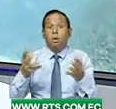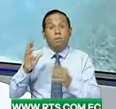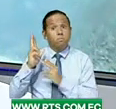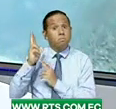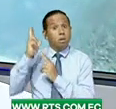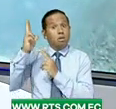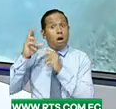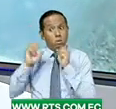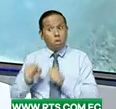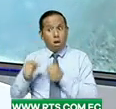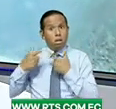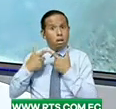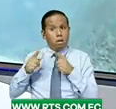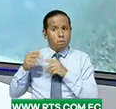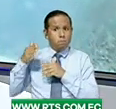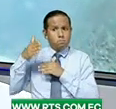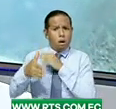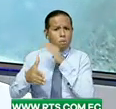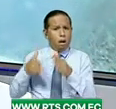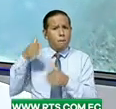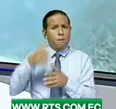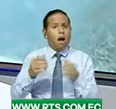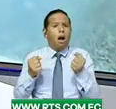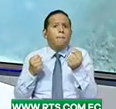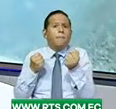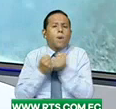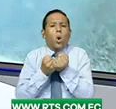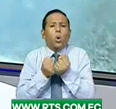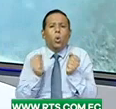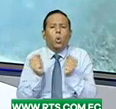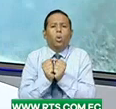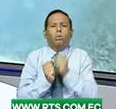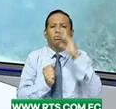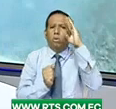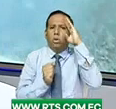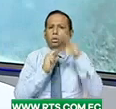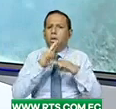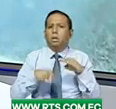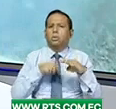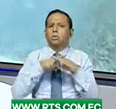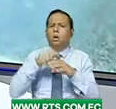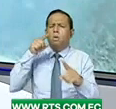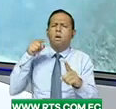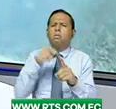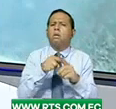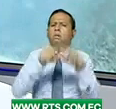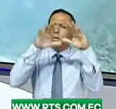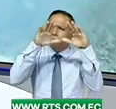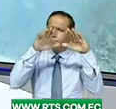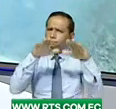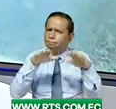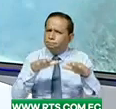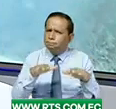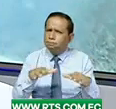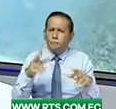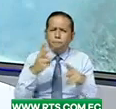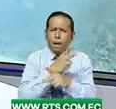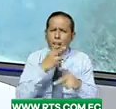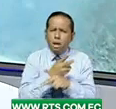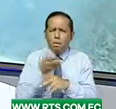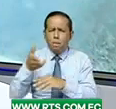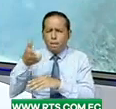militares salgan a las calles para reforzar el trabajo de la Policía Nacional en busca de frenar el índice de inseguridad y